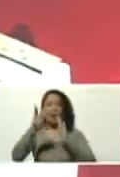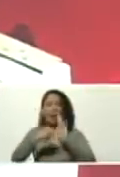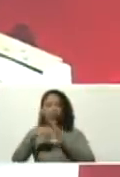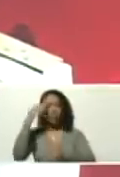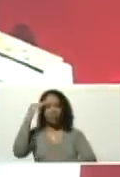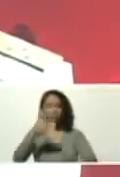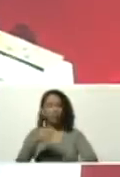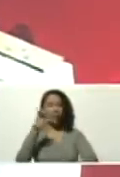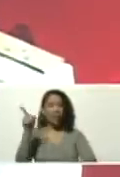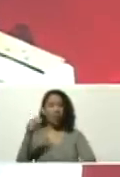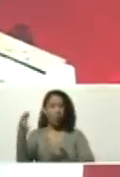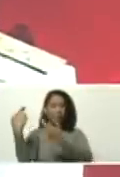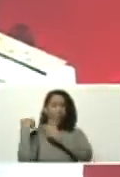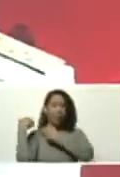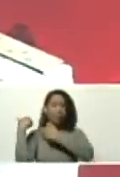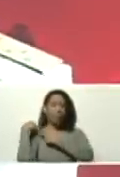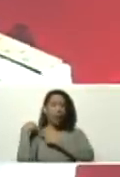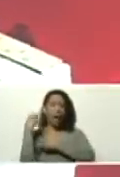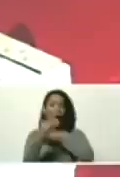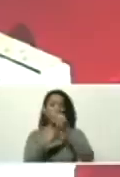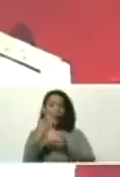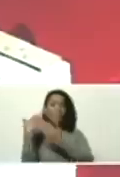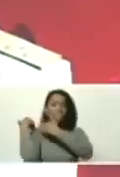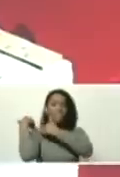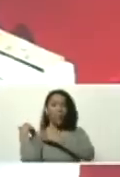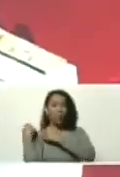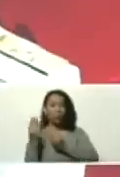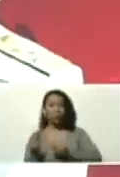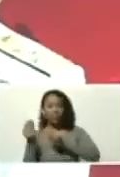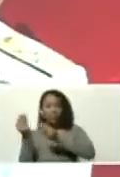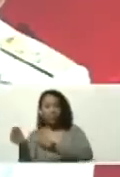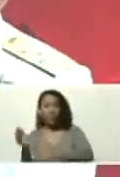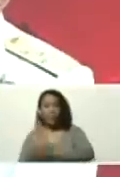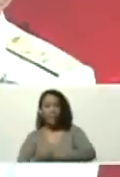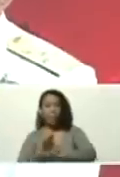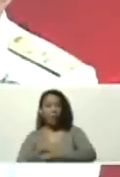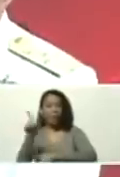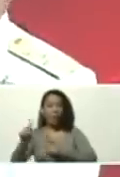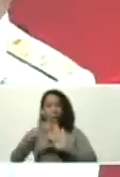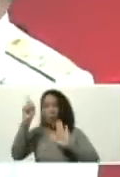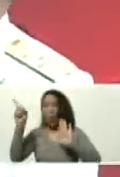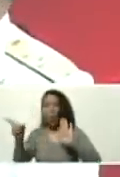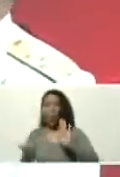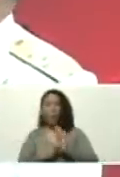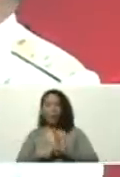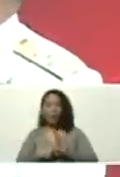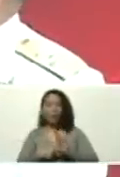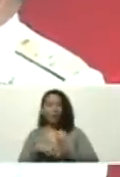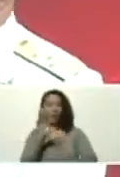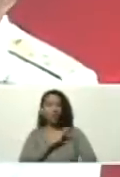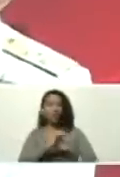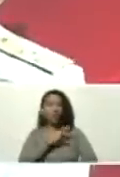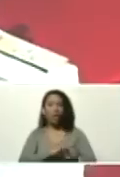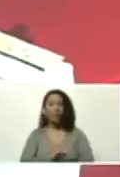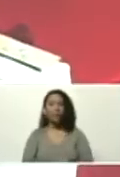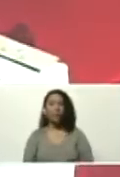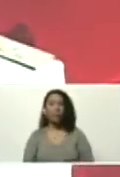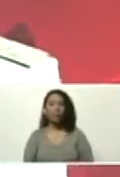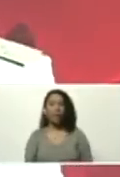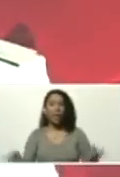serán responsables de asumir los cargos dejados por esta pléyade de oficiales que